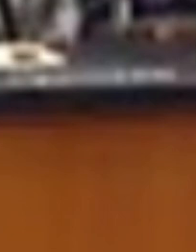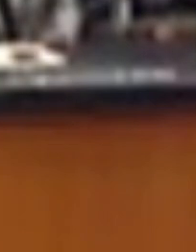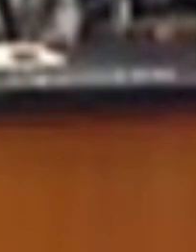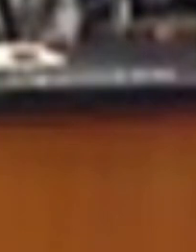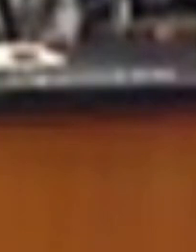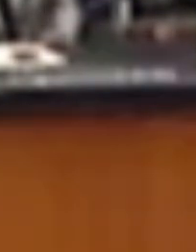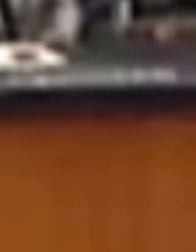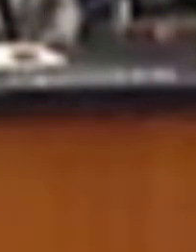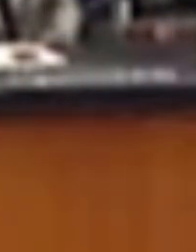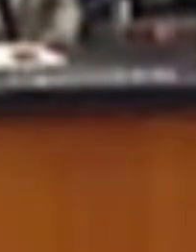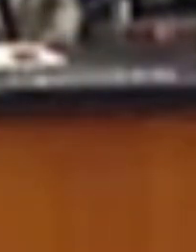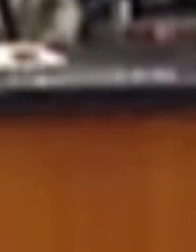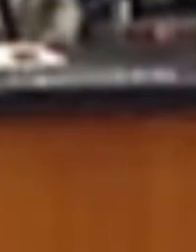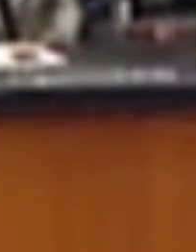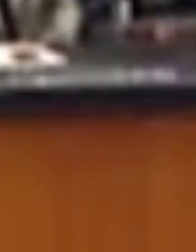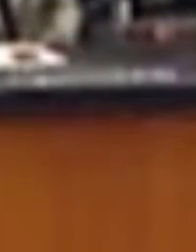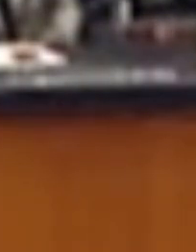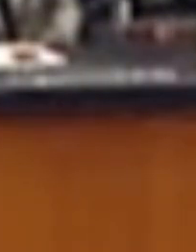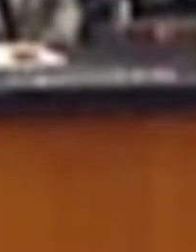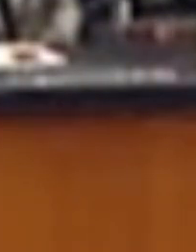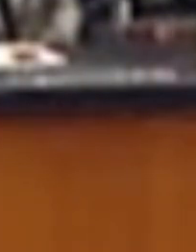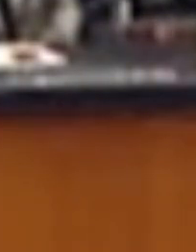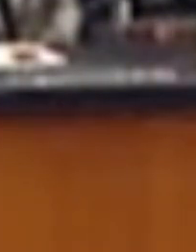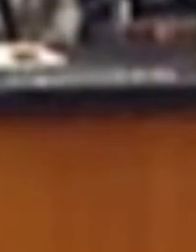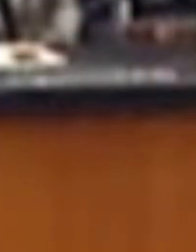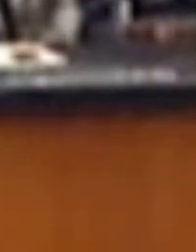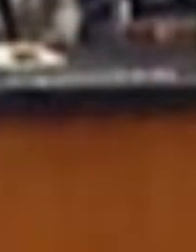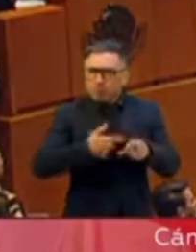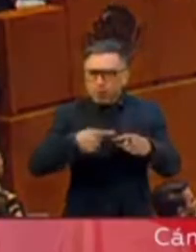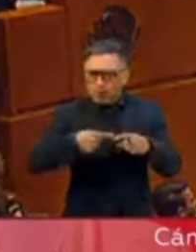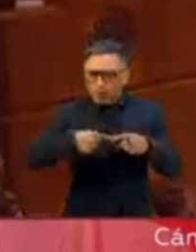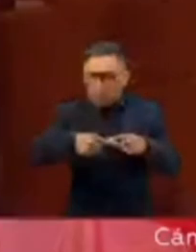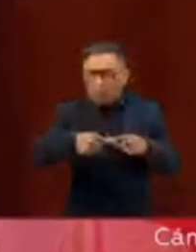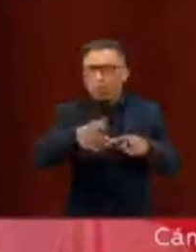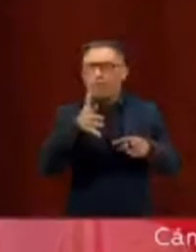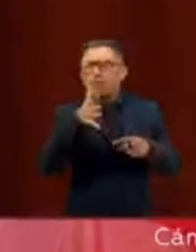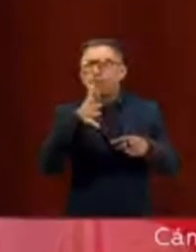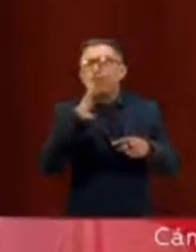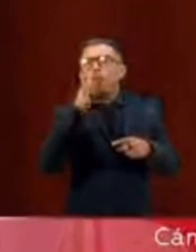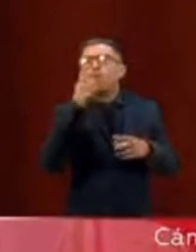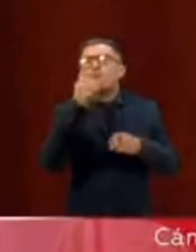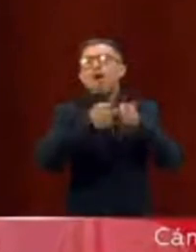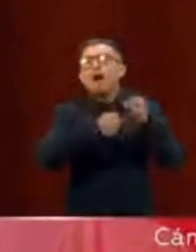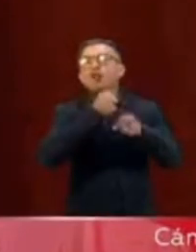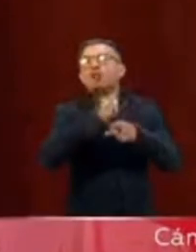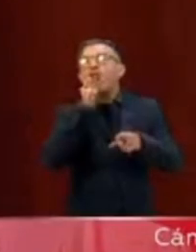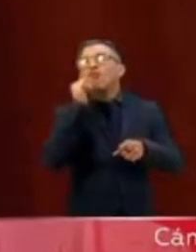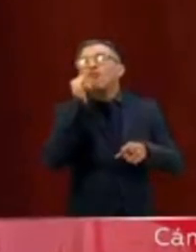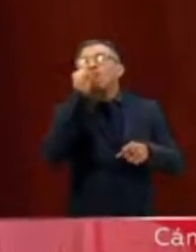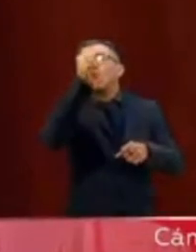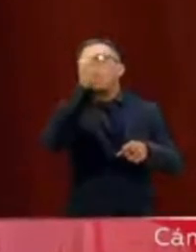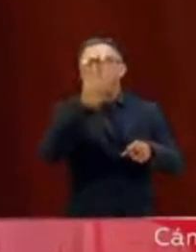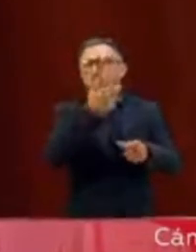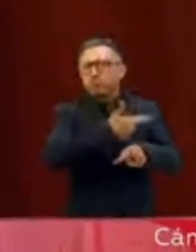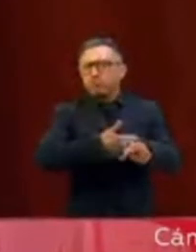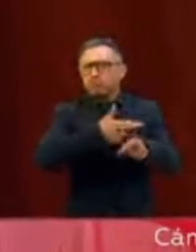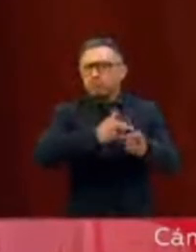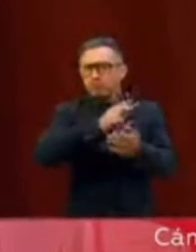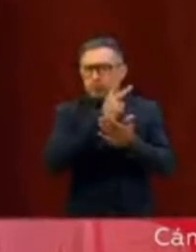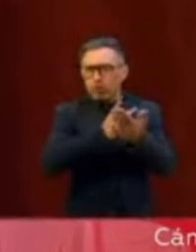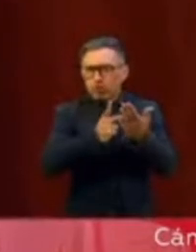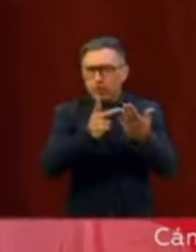plantea a corto, a mediano y a largo plazo. La tarea se ha cumplido a